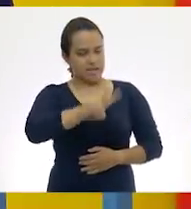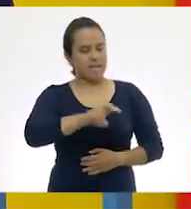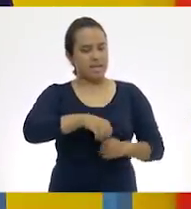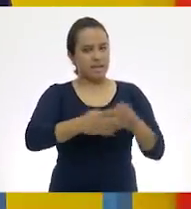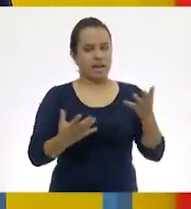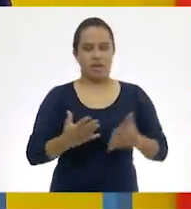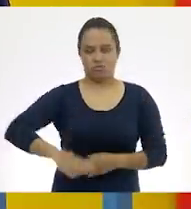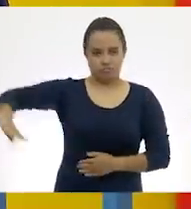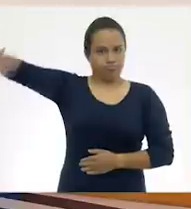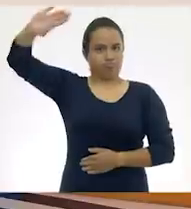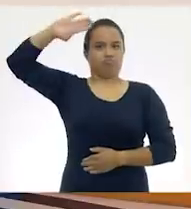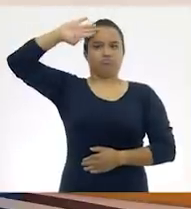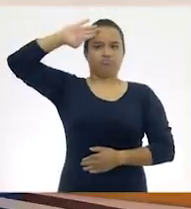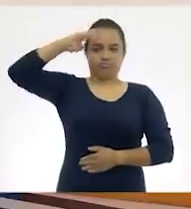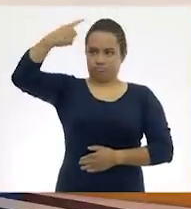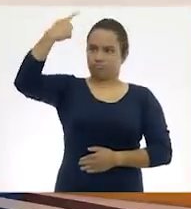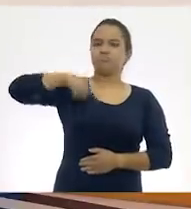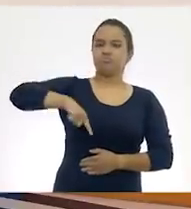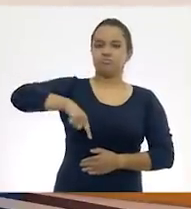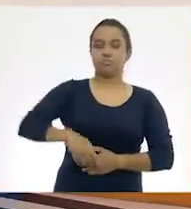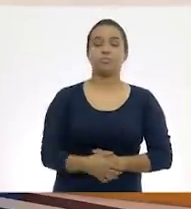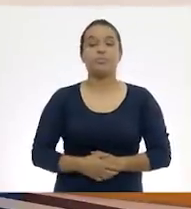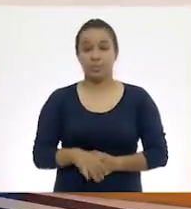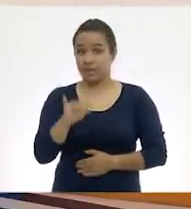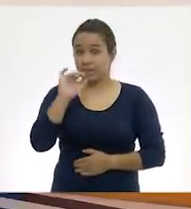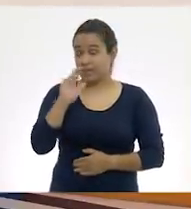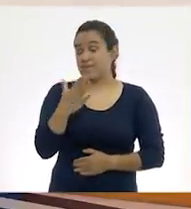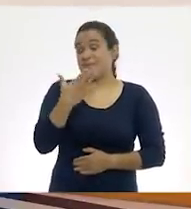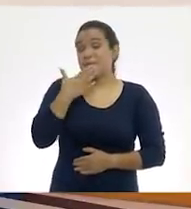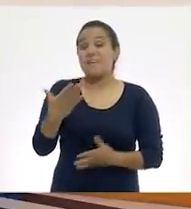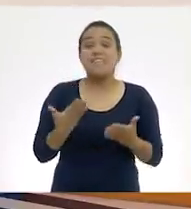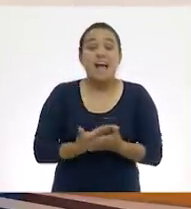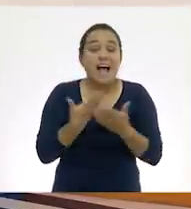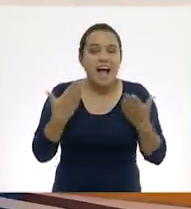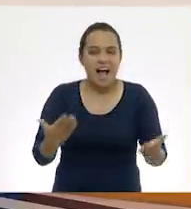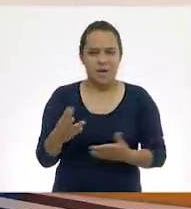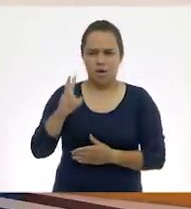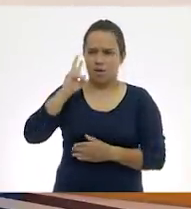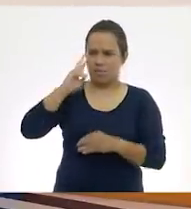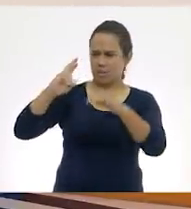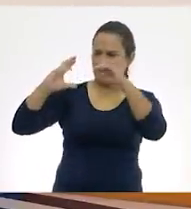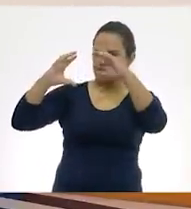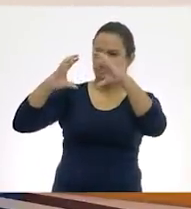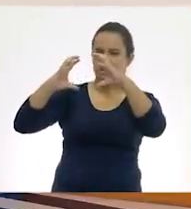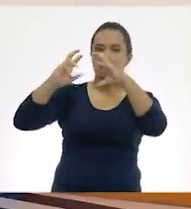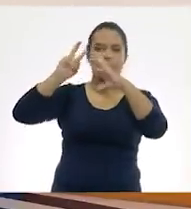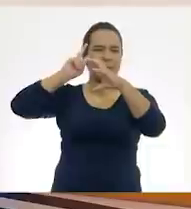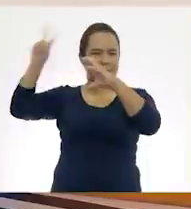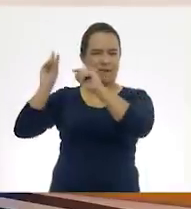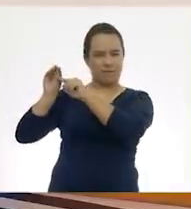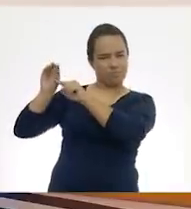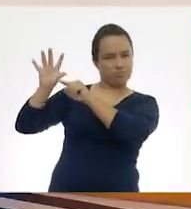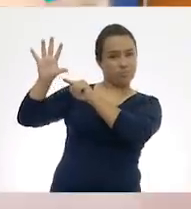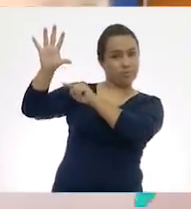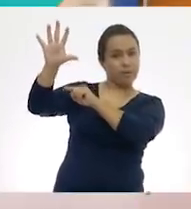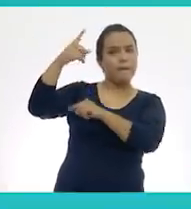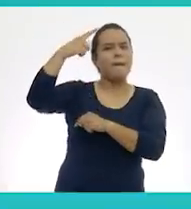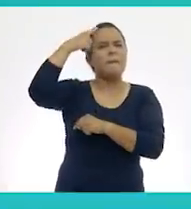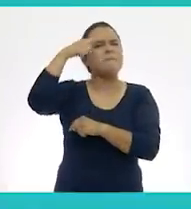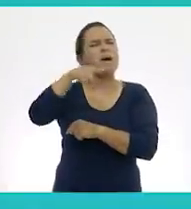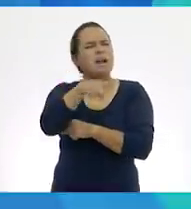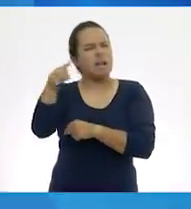órdenes, mi general. Muy bien. Ahora, ¿qué te parece si vemos a nuestro cerebro en pantalla para que tengamos una